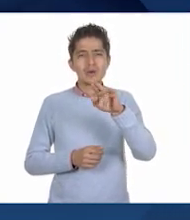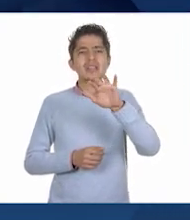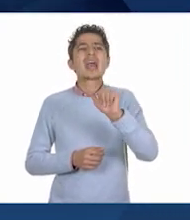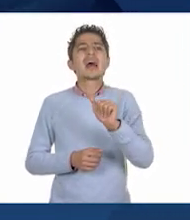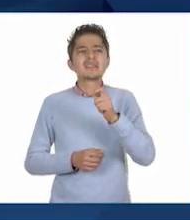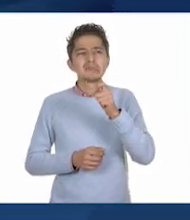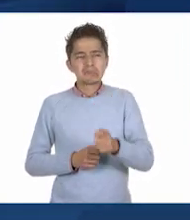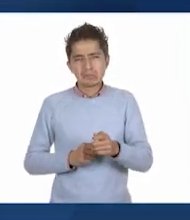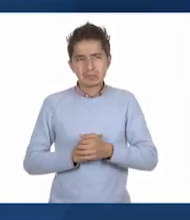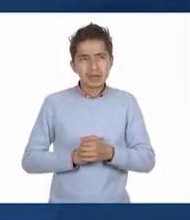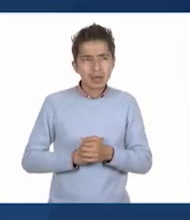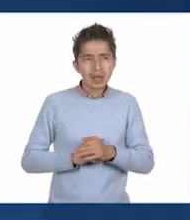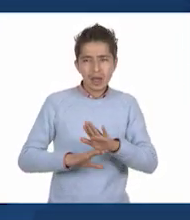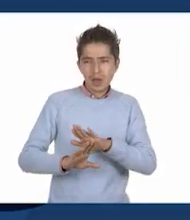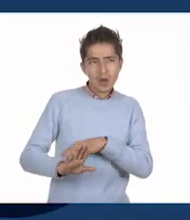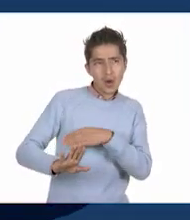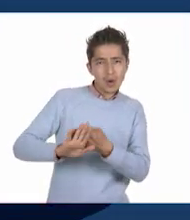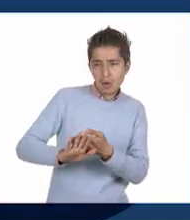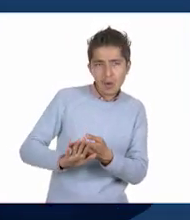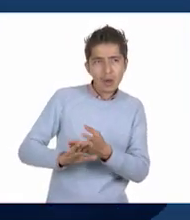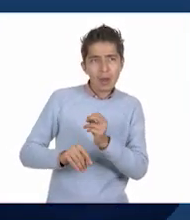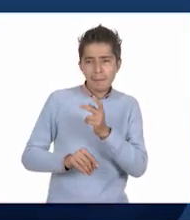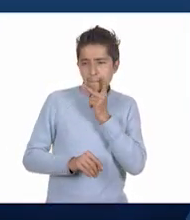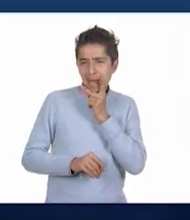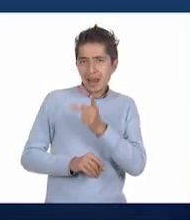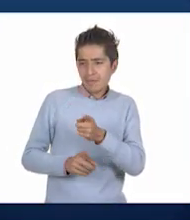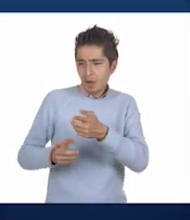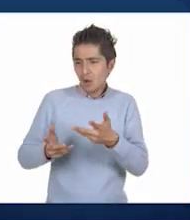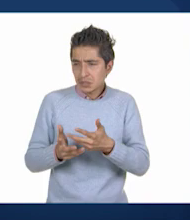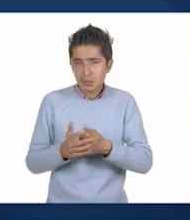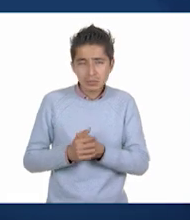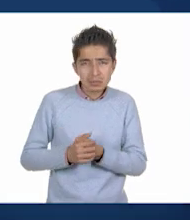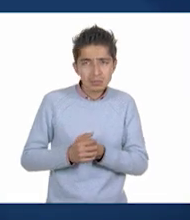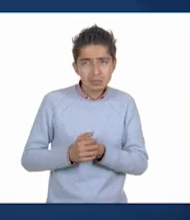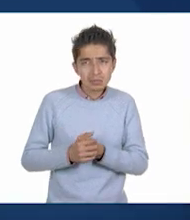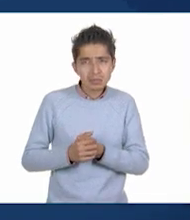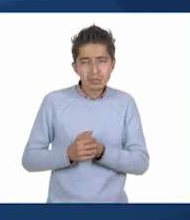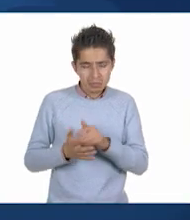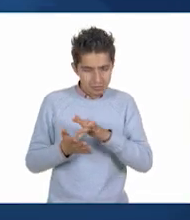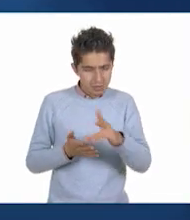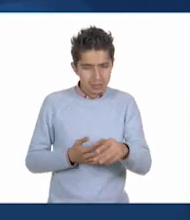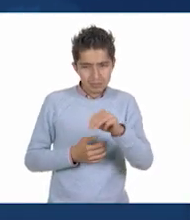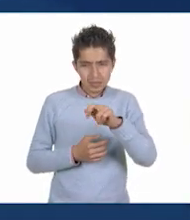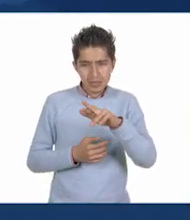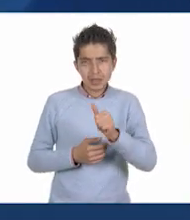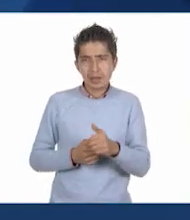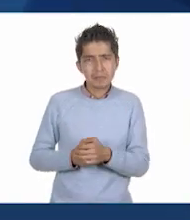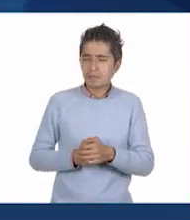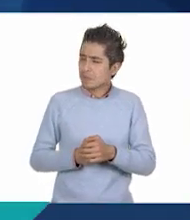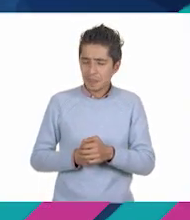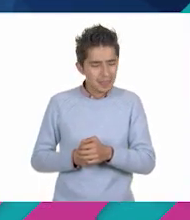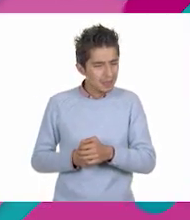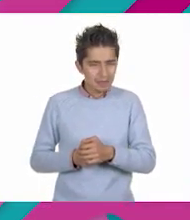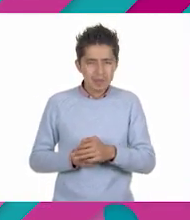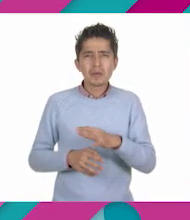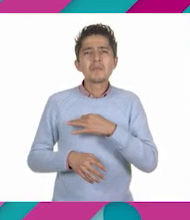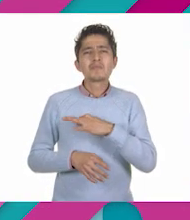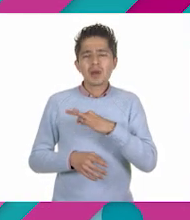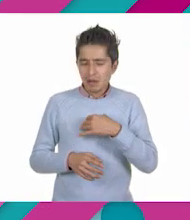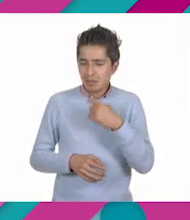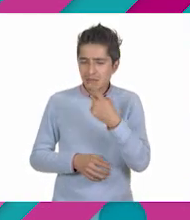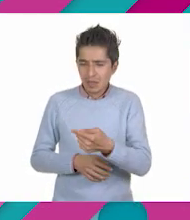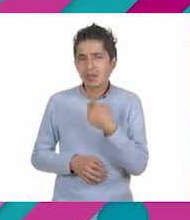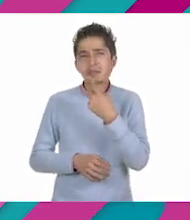agravio, ultraje de obra o de palabra. Gracias, María. Y no me cansaré de repetir que el uso